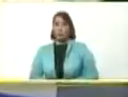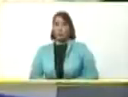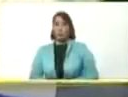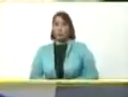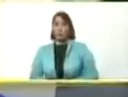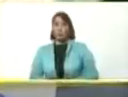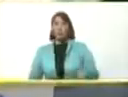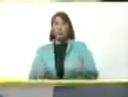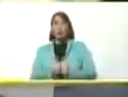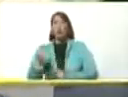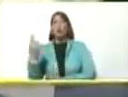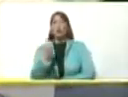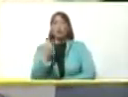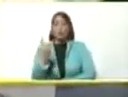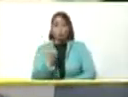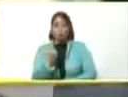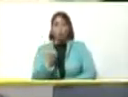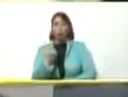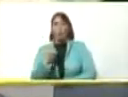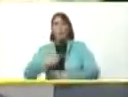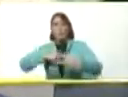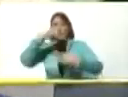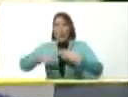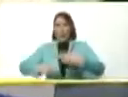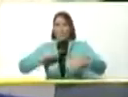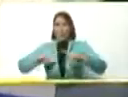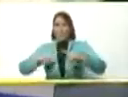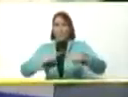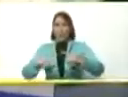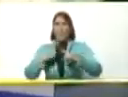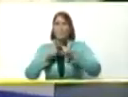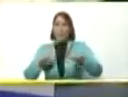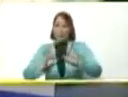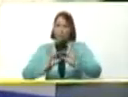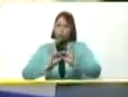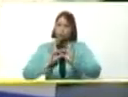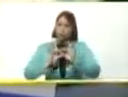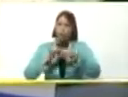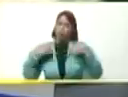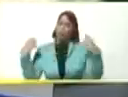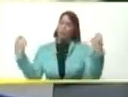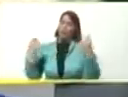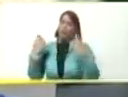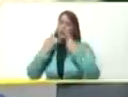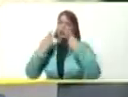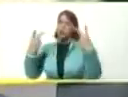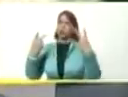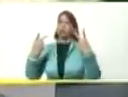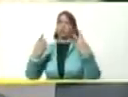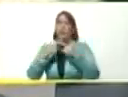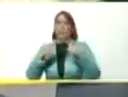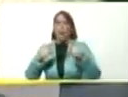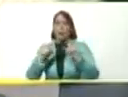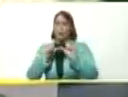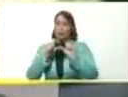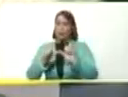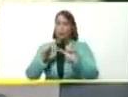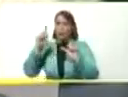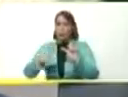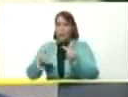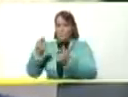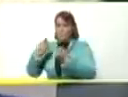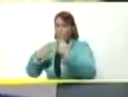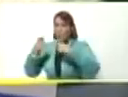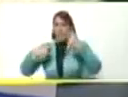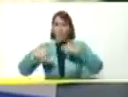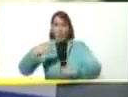con un solo plan de acción para la cohesión, para la promoción, para el posicionamiento y para la comercialización